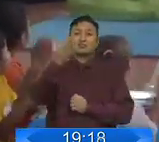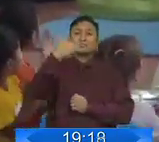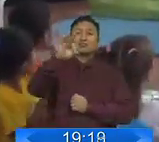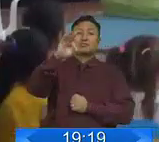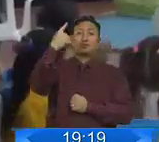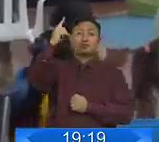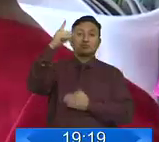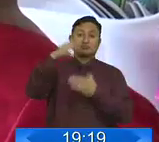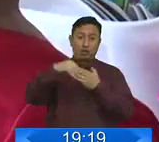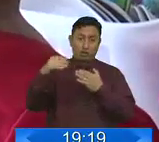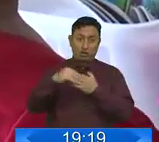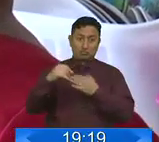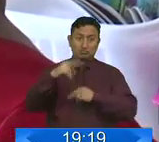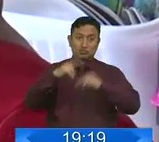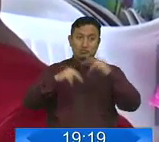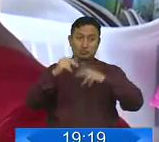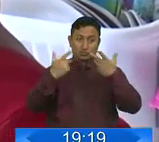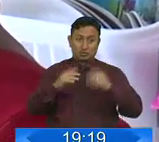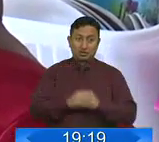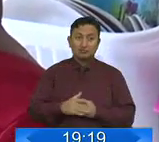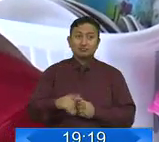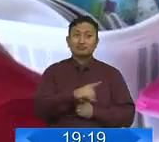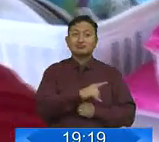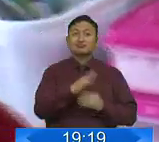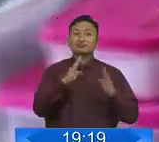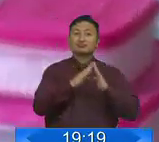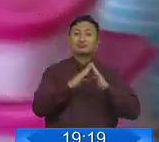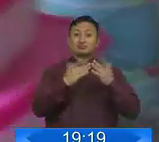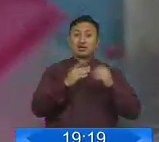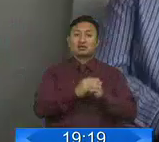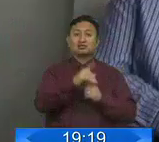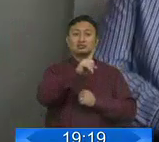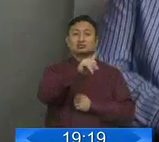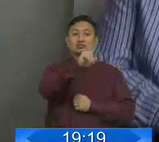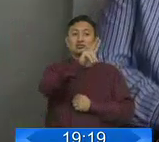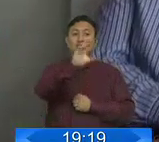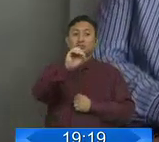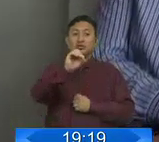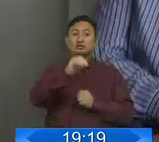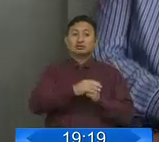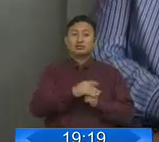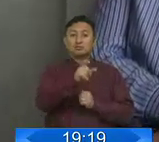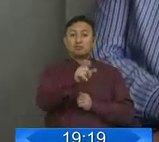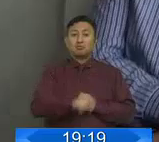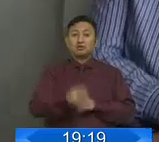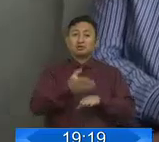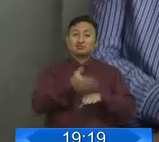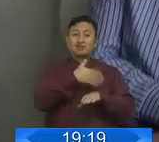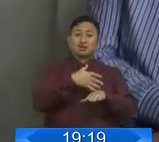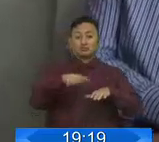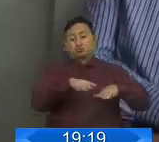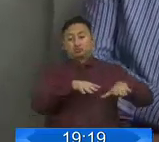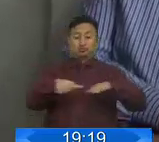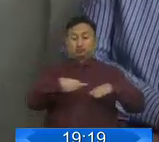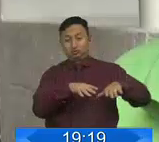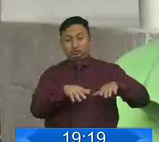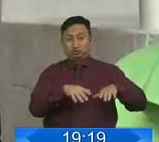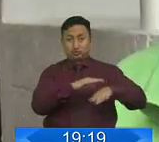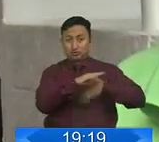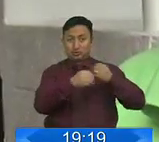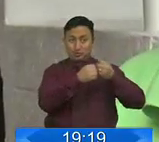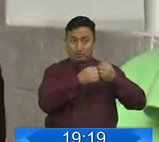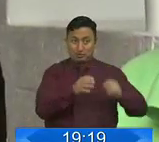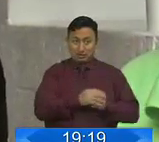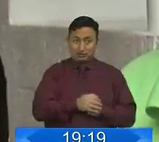de dólares. De las casas entregadas, 120 fueron destinadas a damnificados del terremoto del 2016. Yo le